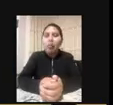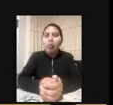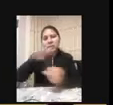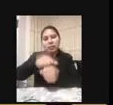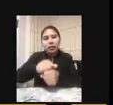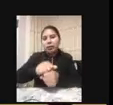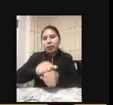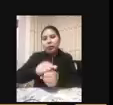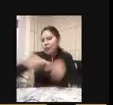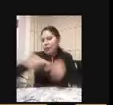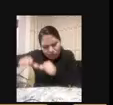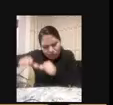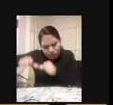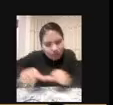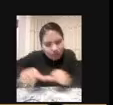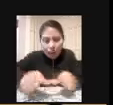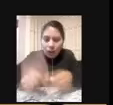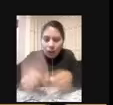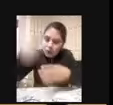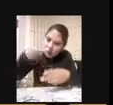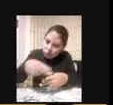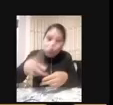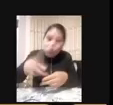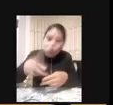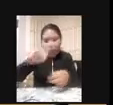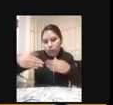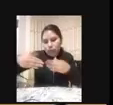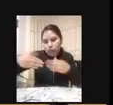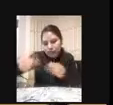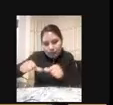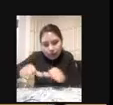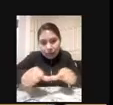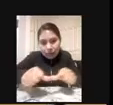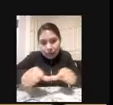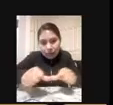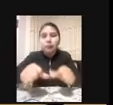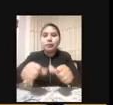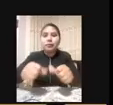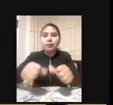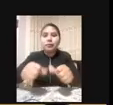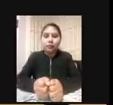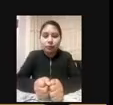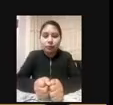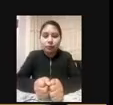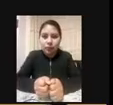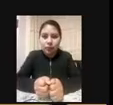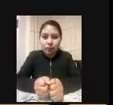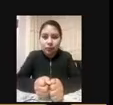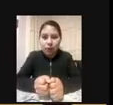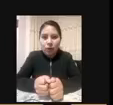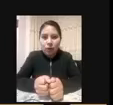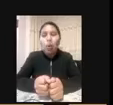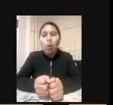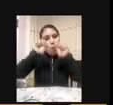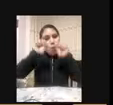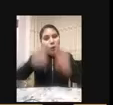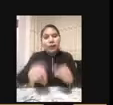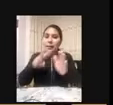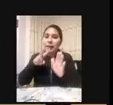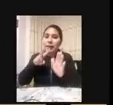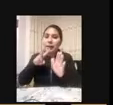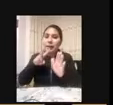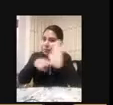No olvidemos que el uso de aromas, el uso de sonidos, de imágenes, pueden ser videos, pueden ser canciones, también